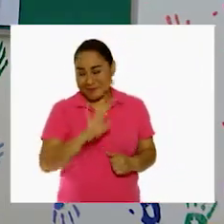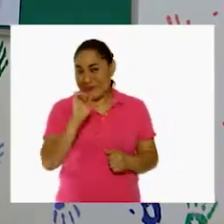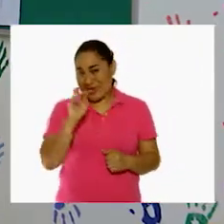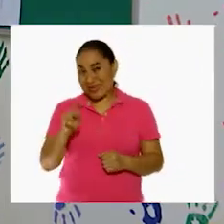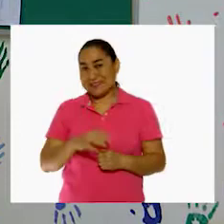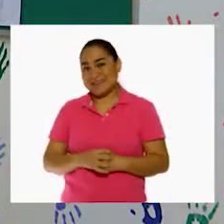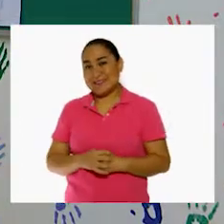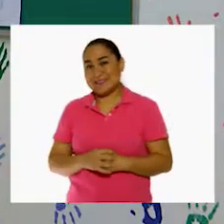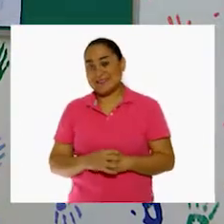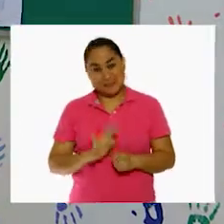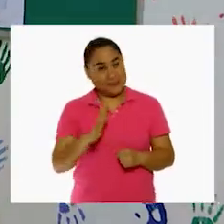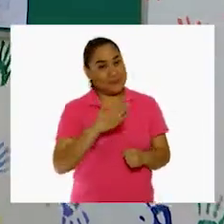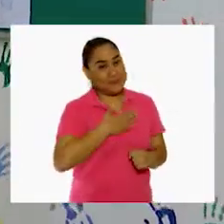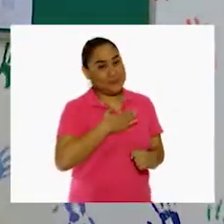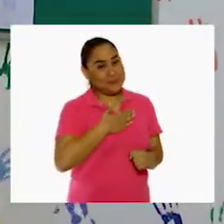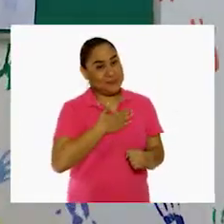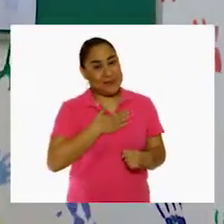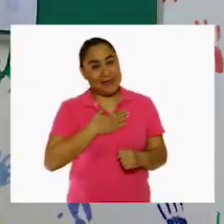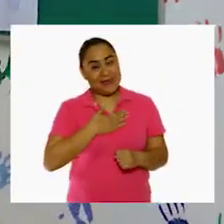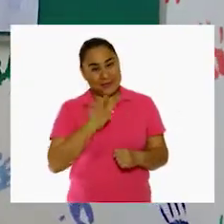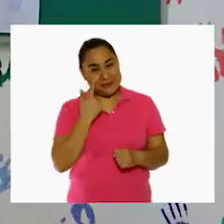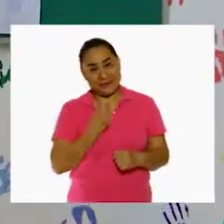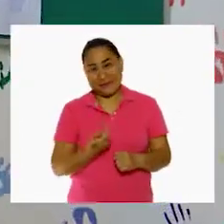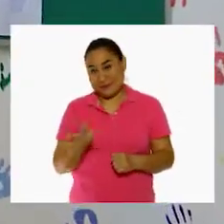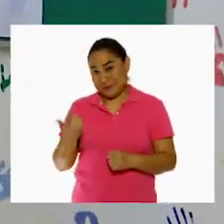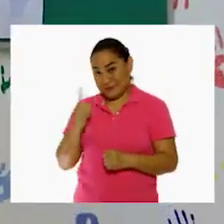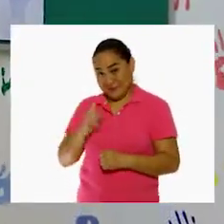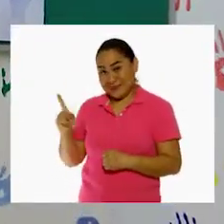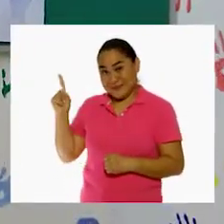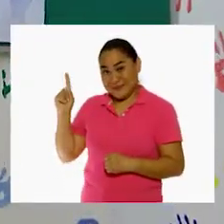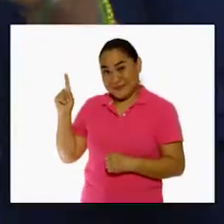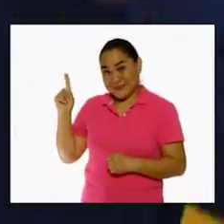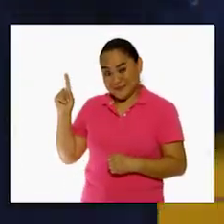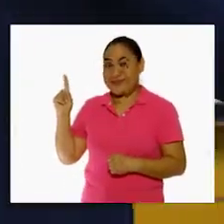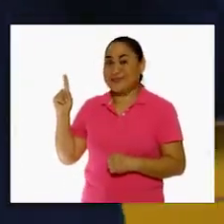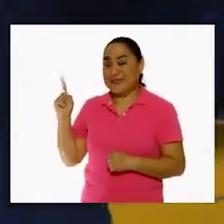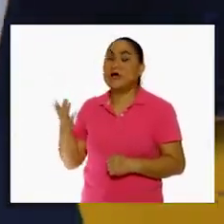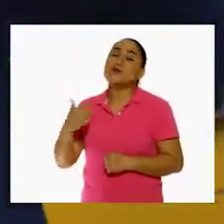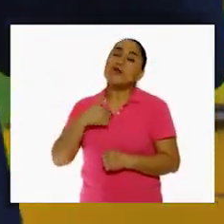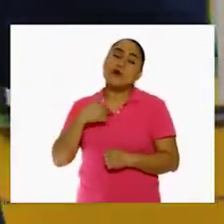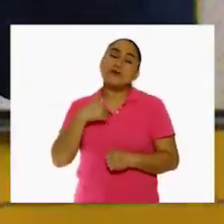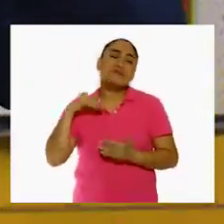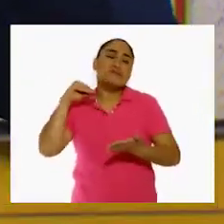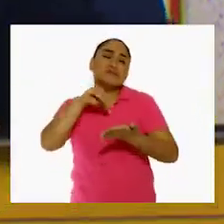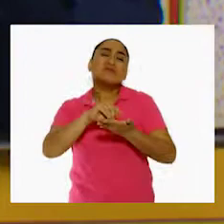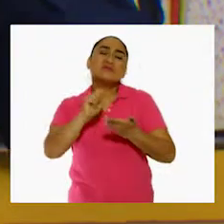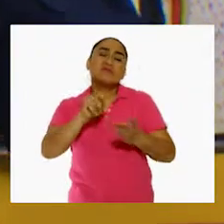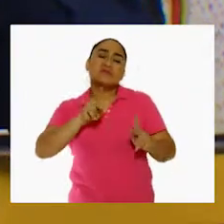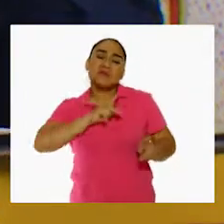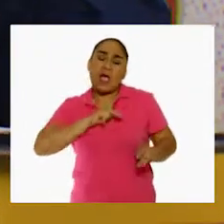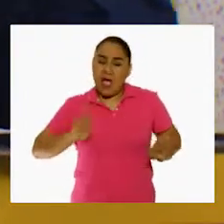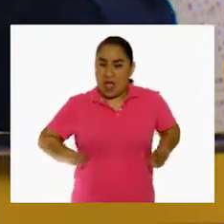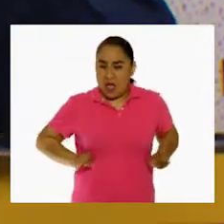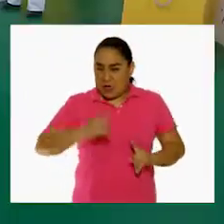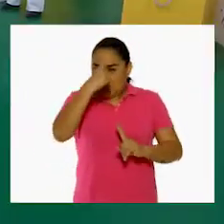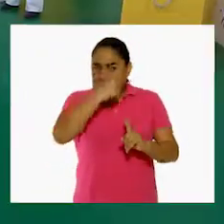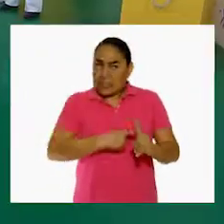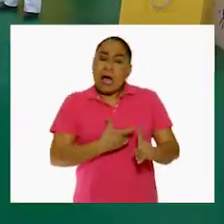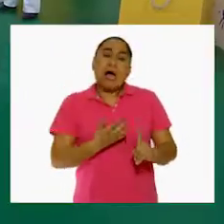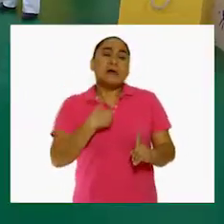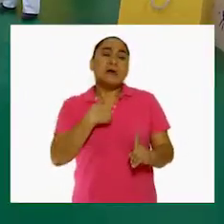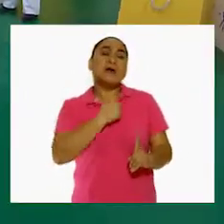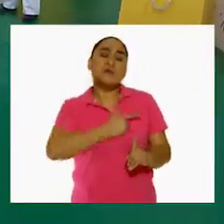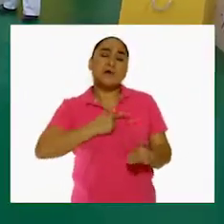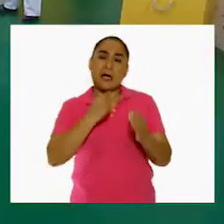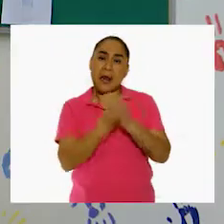bueno, aquí está mi mano. Muy bien. Perfecto. Y bueno, yo puse mis cualidades. Me gusta mucho dar clases, me gusta